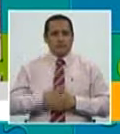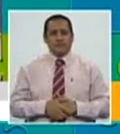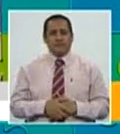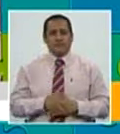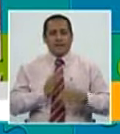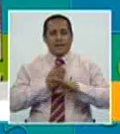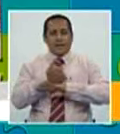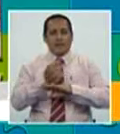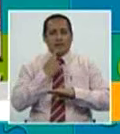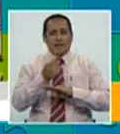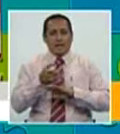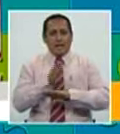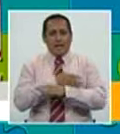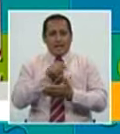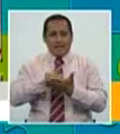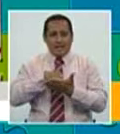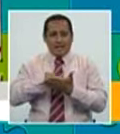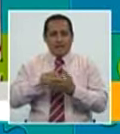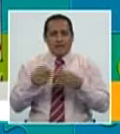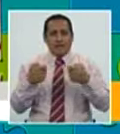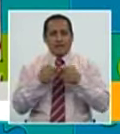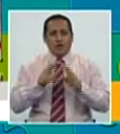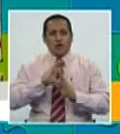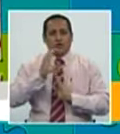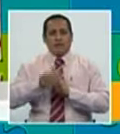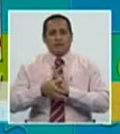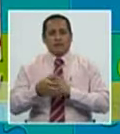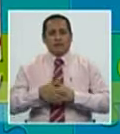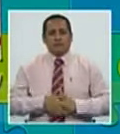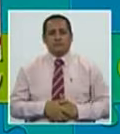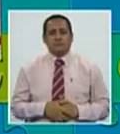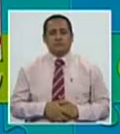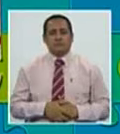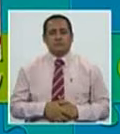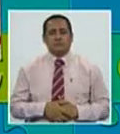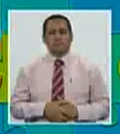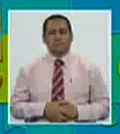de Miraflores. El ingreso es previa inscripción en el CONADIS.